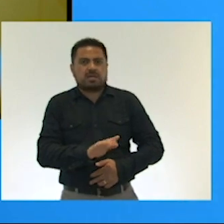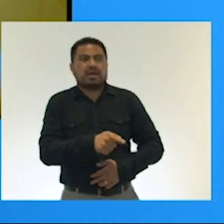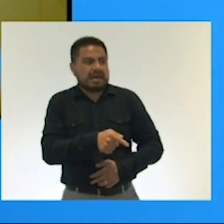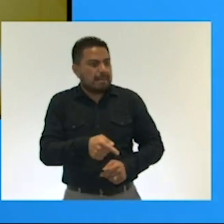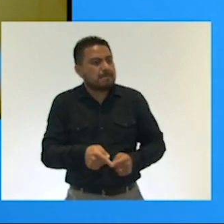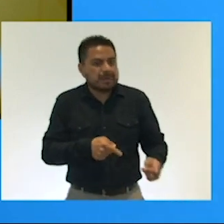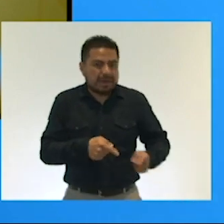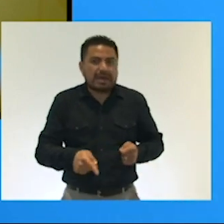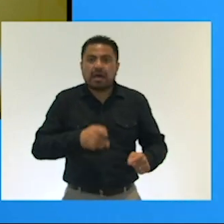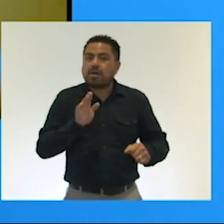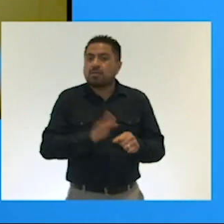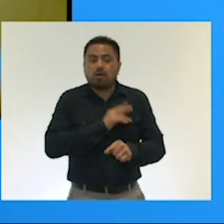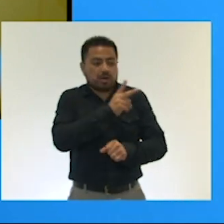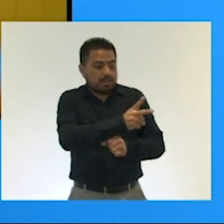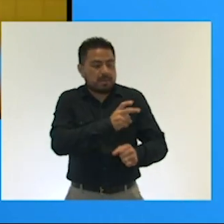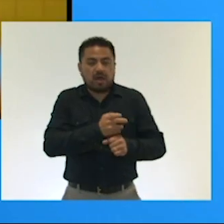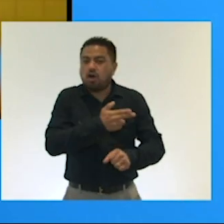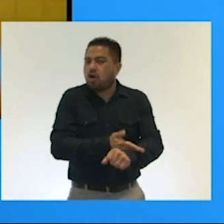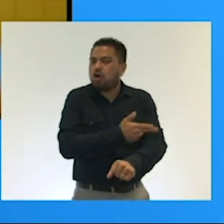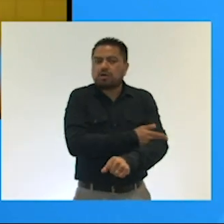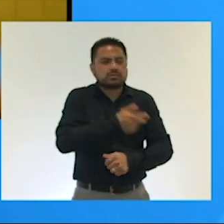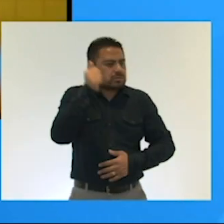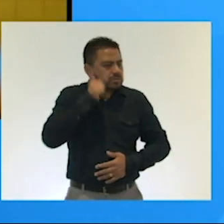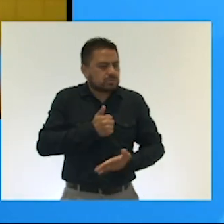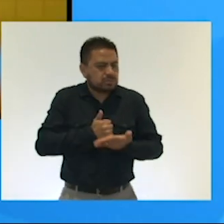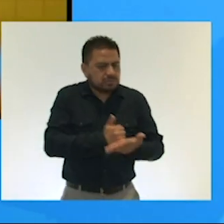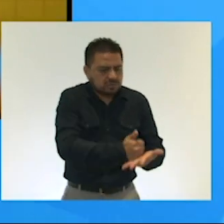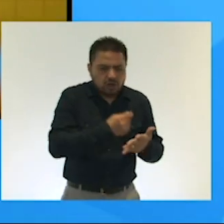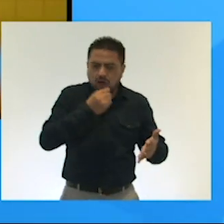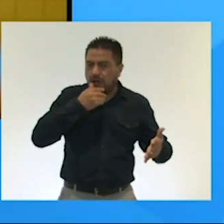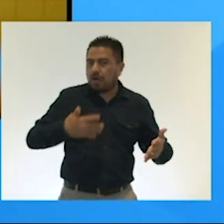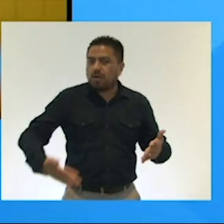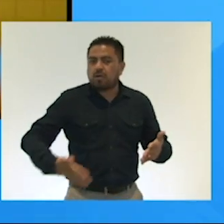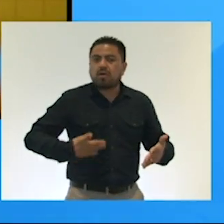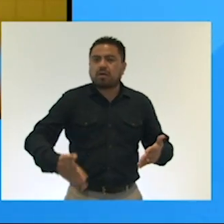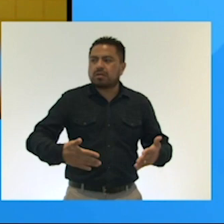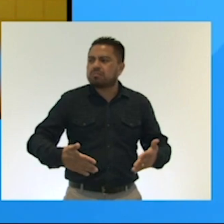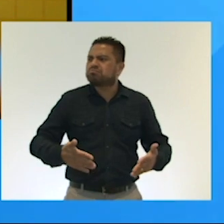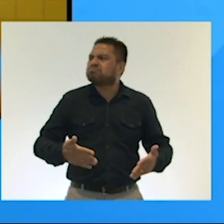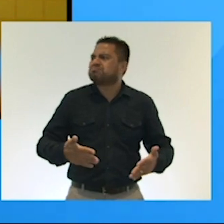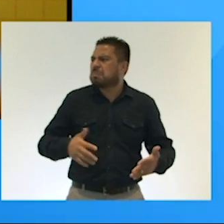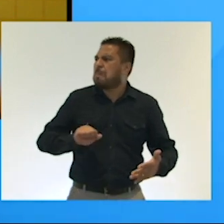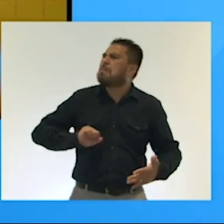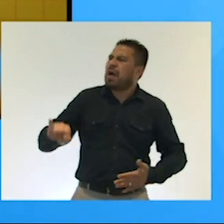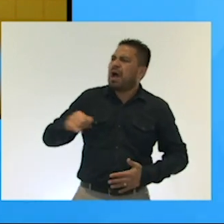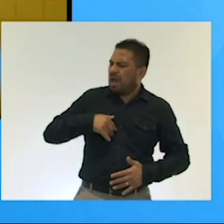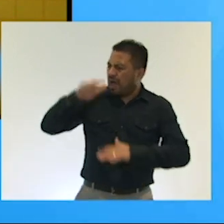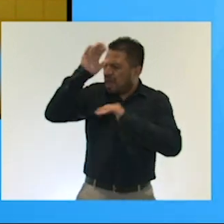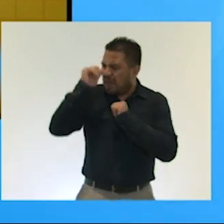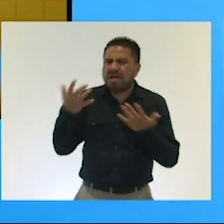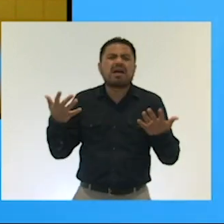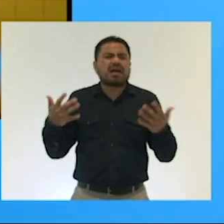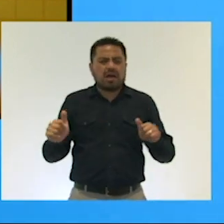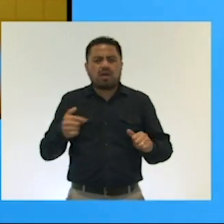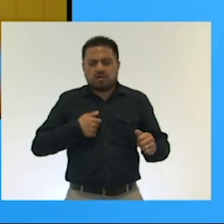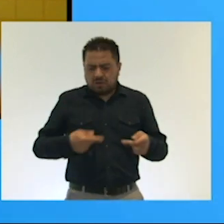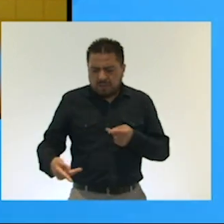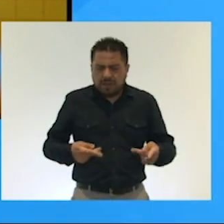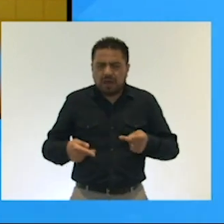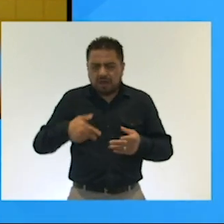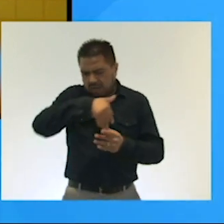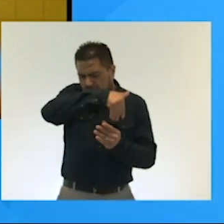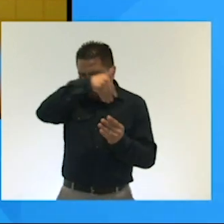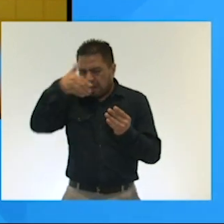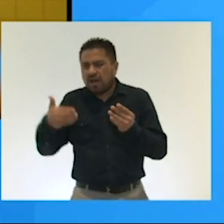Prepárate, porque el invitado de honor siempre ayuda a cocinar la comida. Sí, ya nos pusimos de acuerdo. ¿Eh? Yo preparo los pambazos